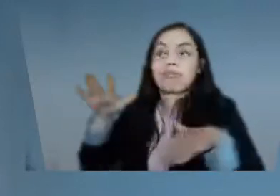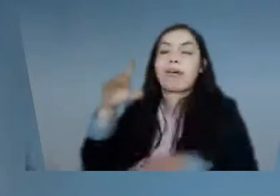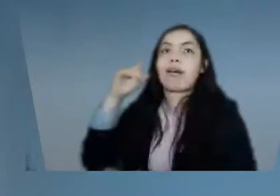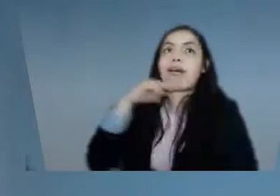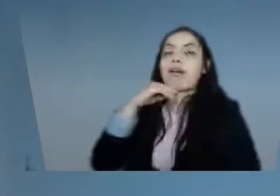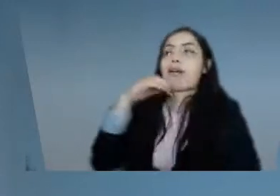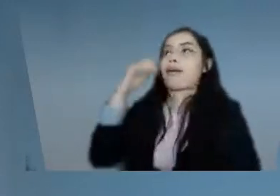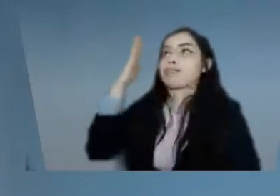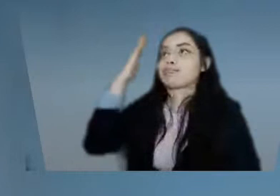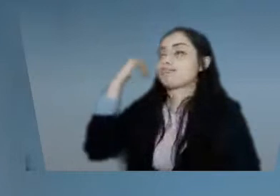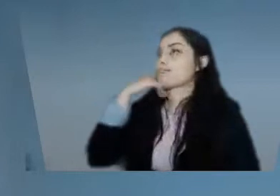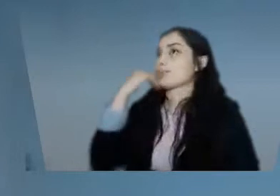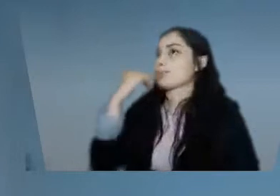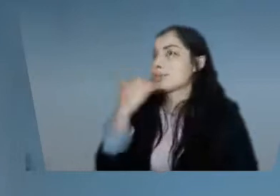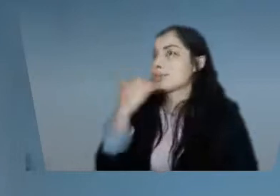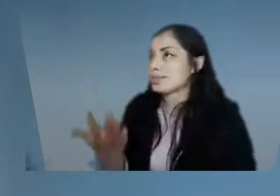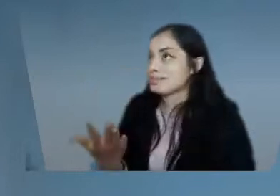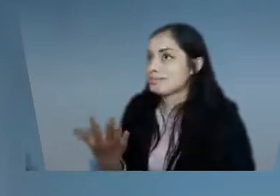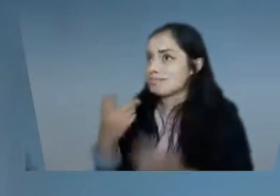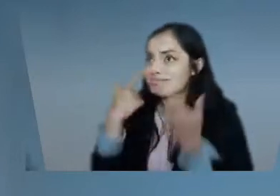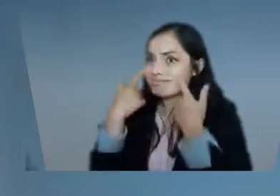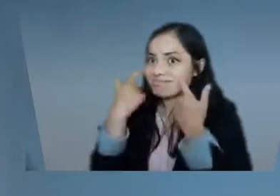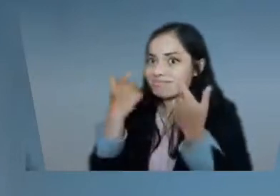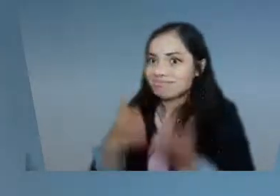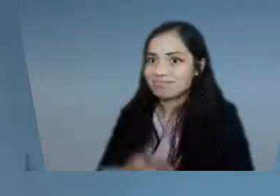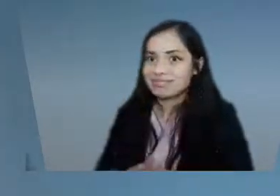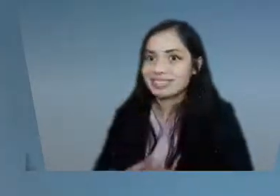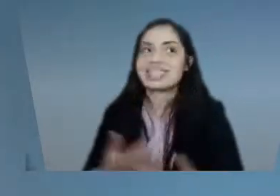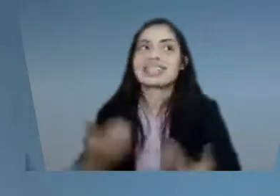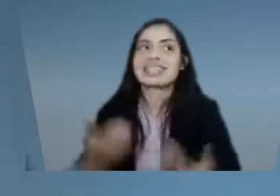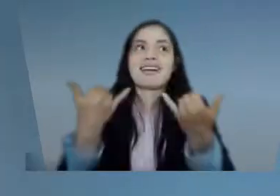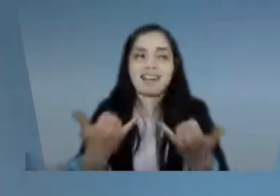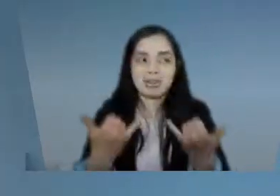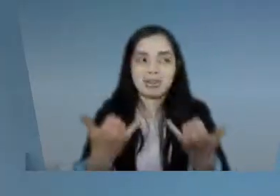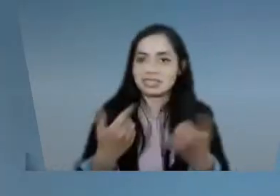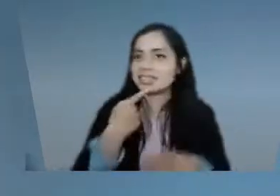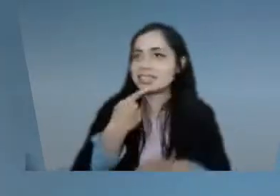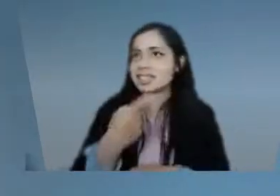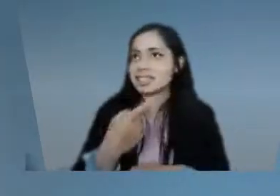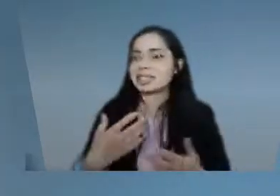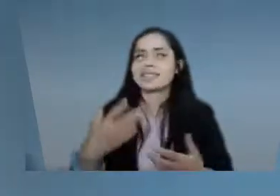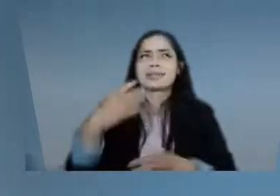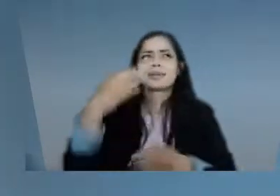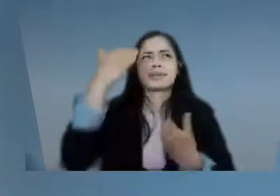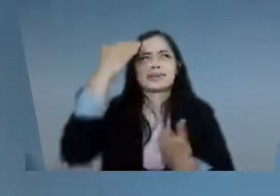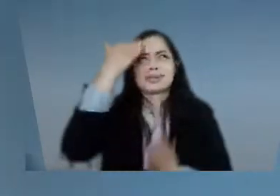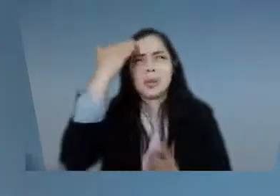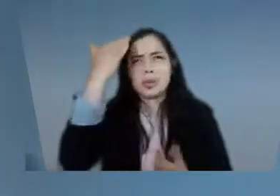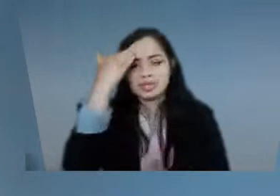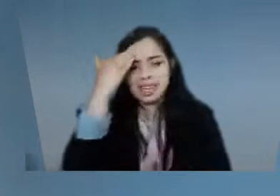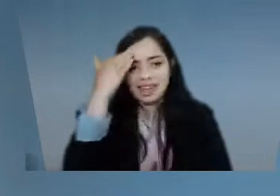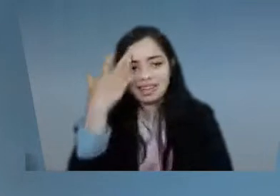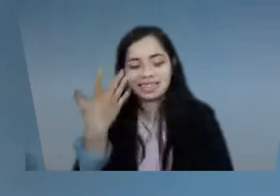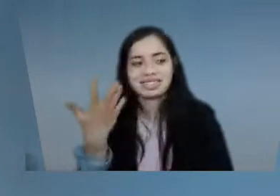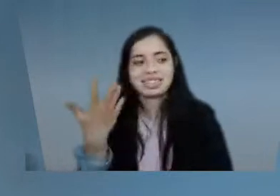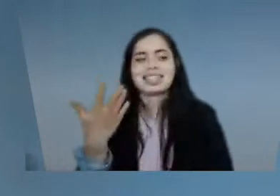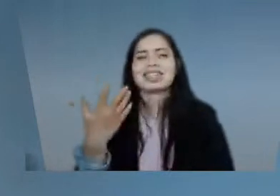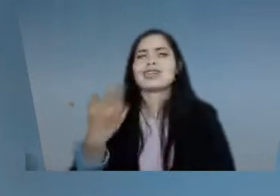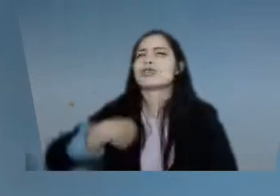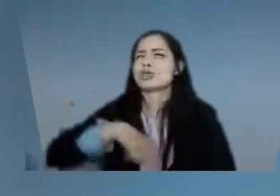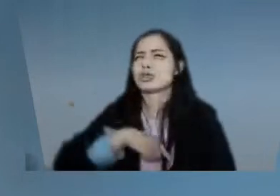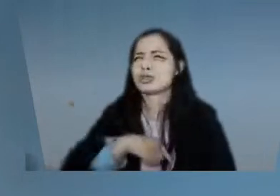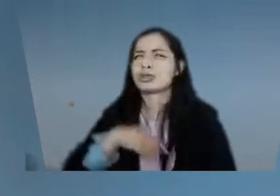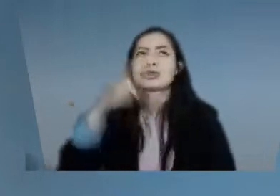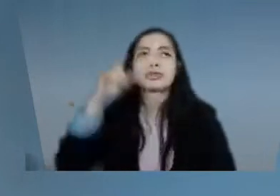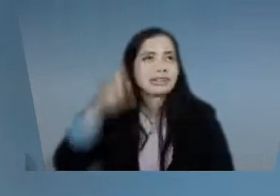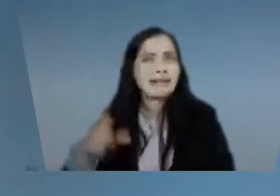empiezan como a decir, no, sí, ahora sí, tenemos que cuidar, tenemos vamos a salir a pajarear, vamos a